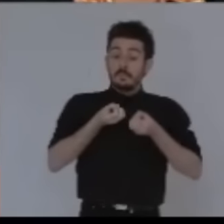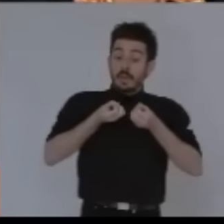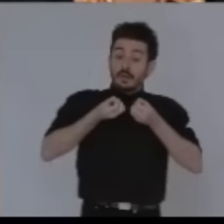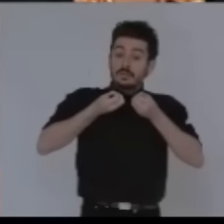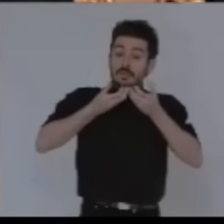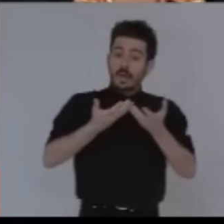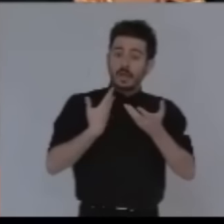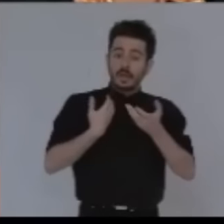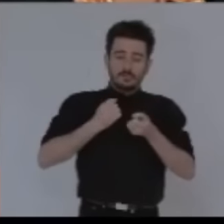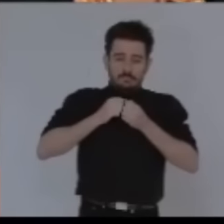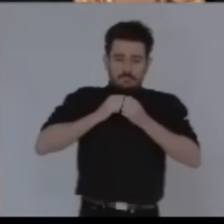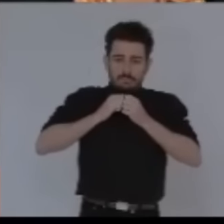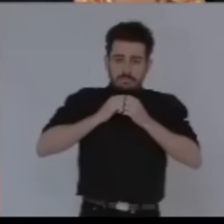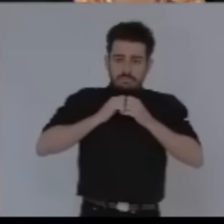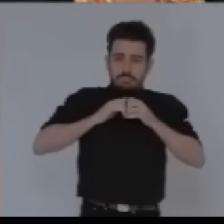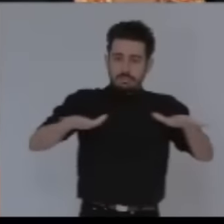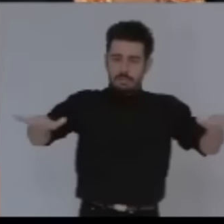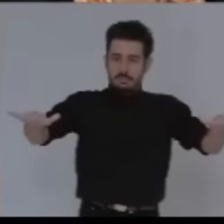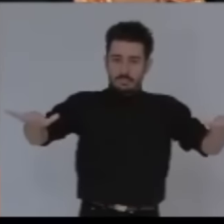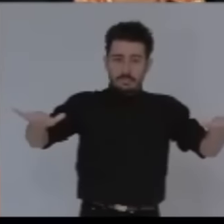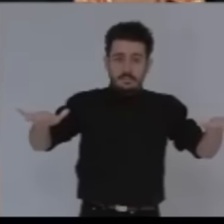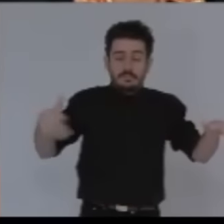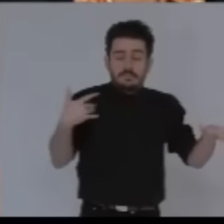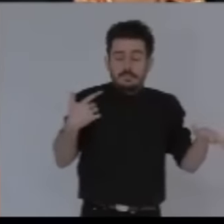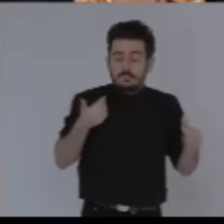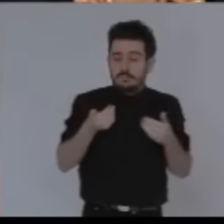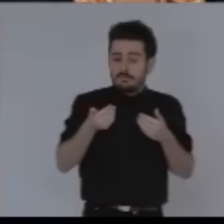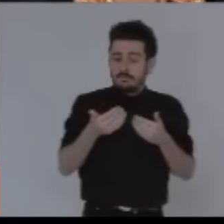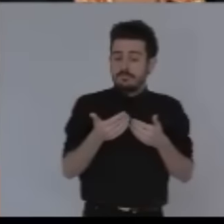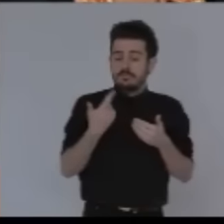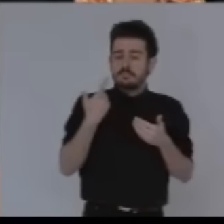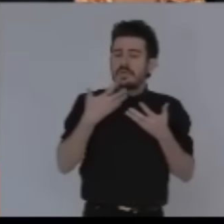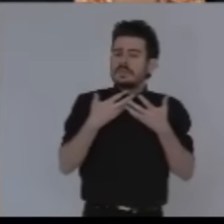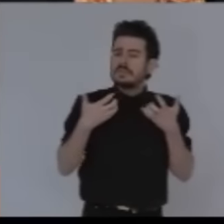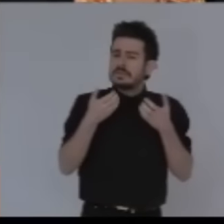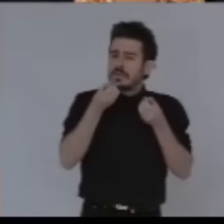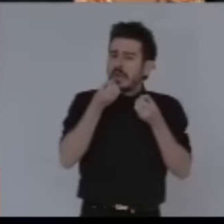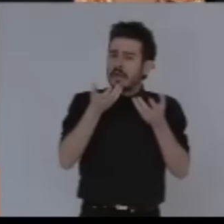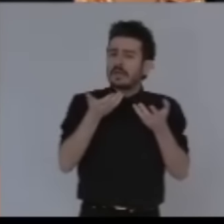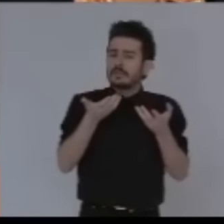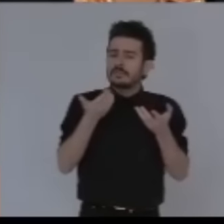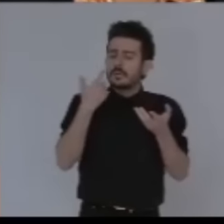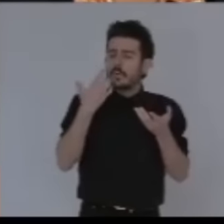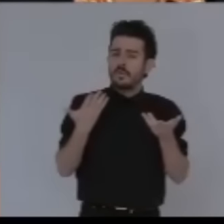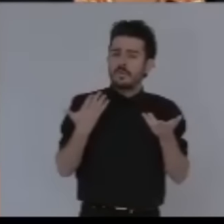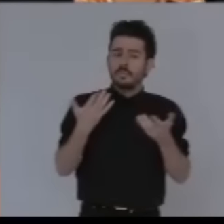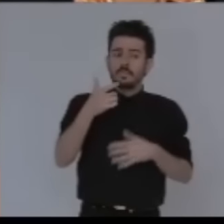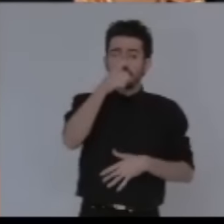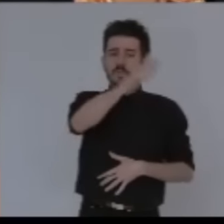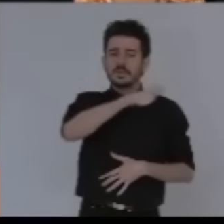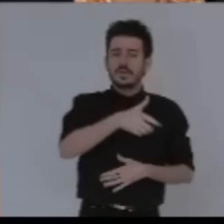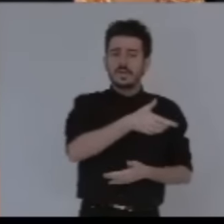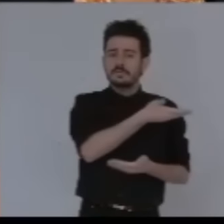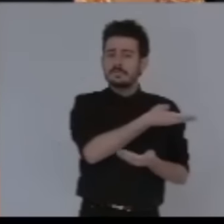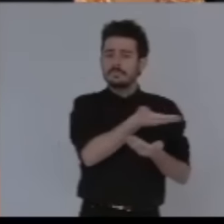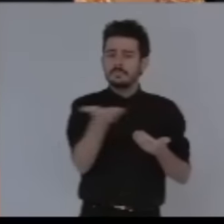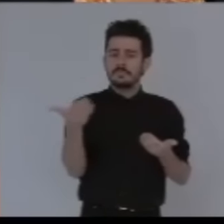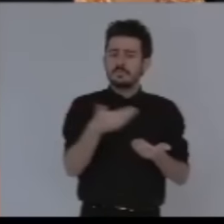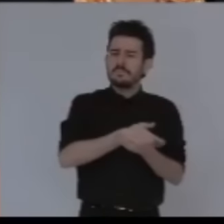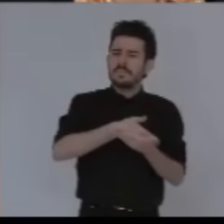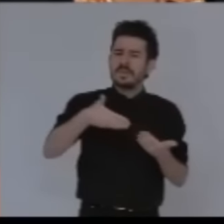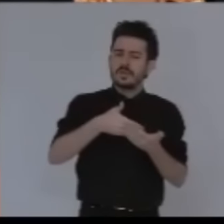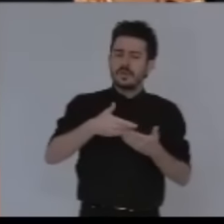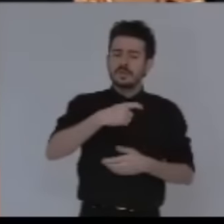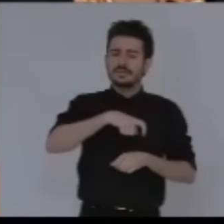paredes de esta Casa del Pueblo y que recoge el sentir de millones de progresistas en